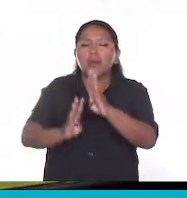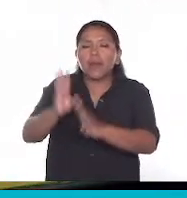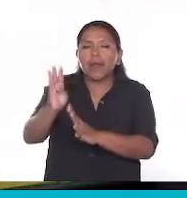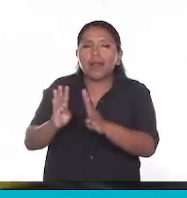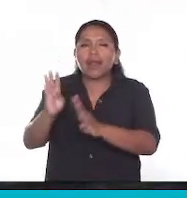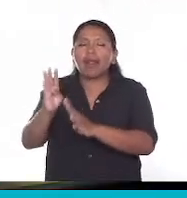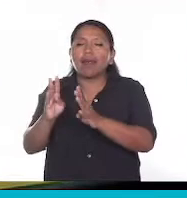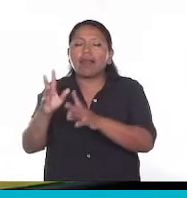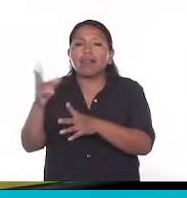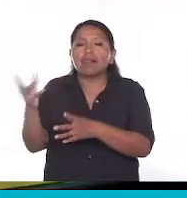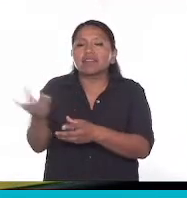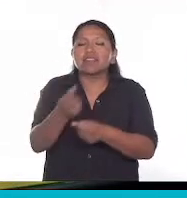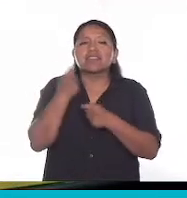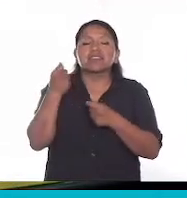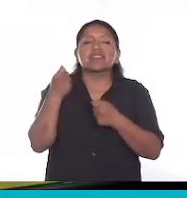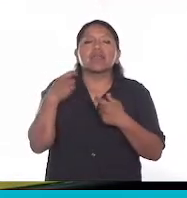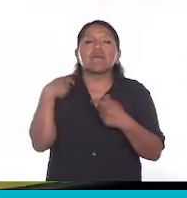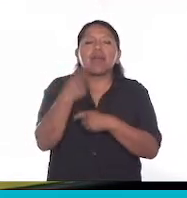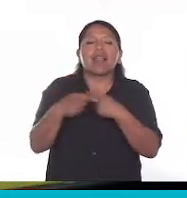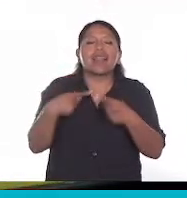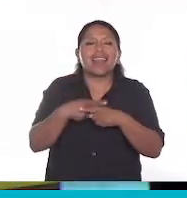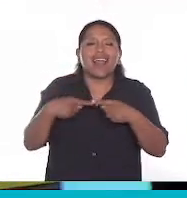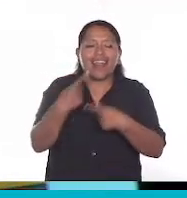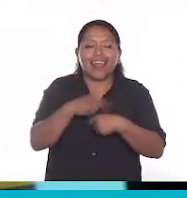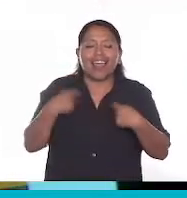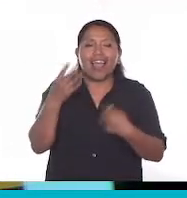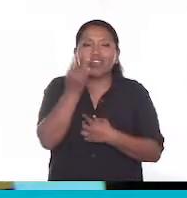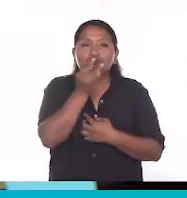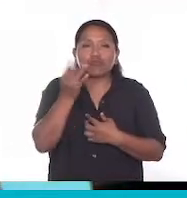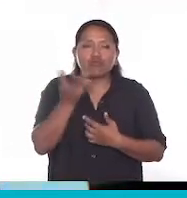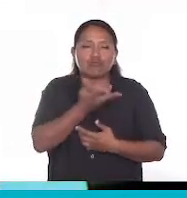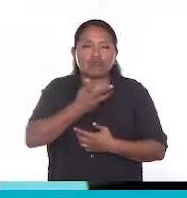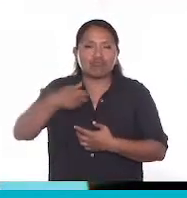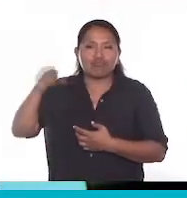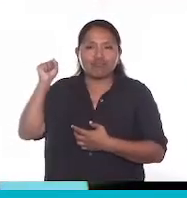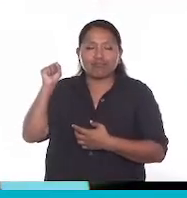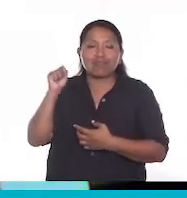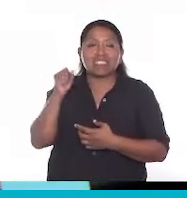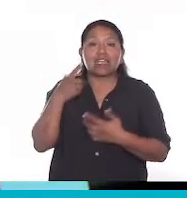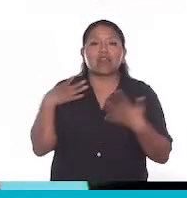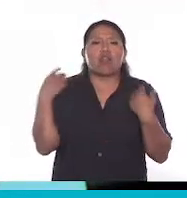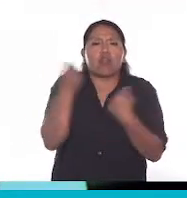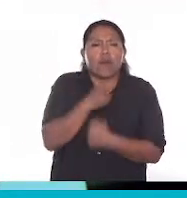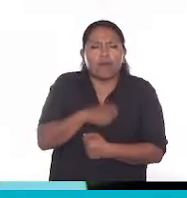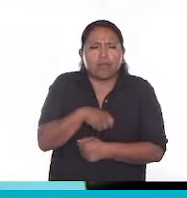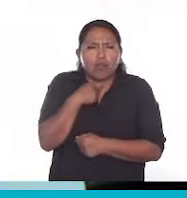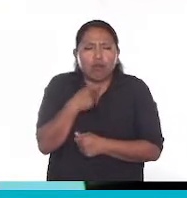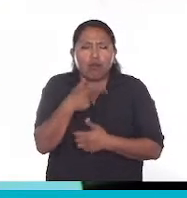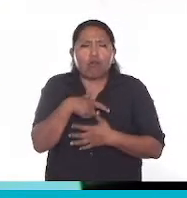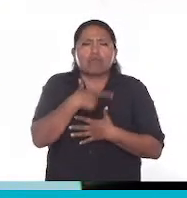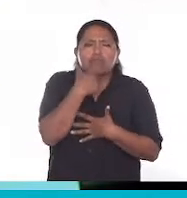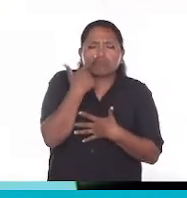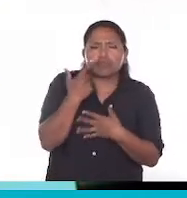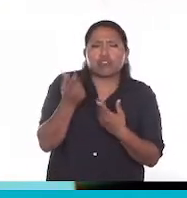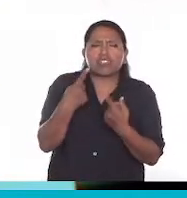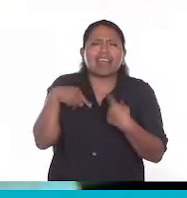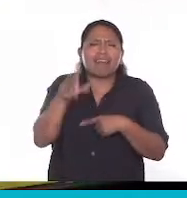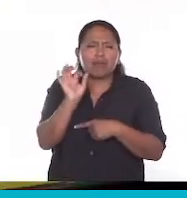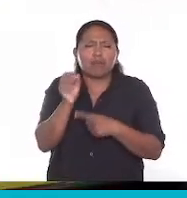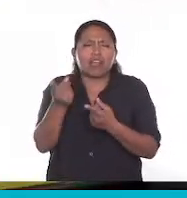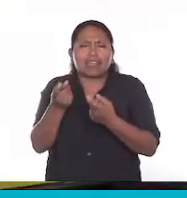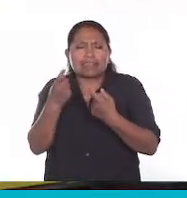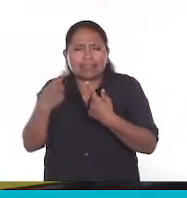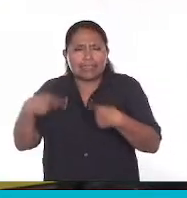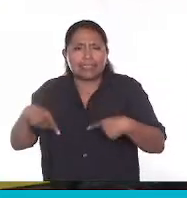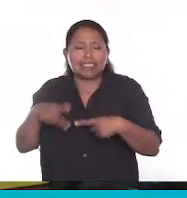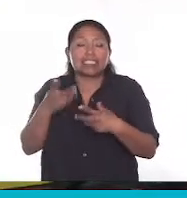Kelper y se lleva un pullover de lana azul que no solamente lo abrigó con todas las necesidades que sabíamos que pasaban en la guerra, sino